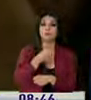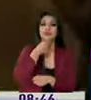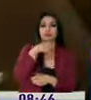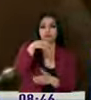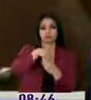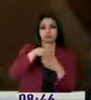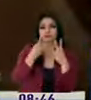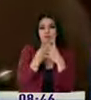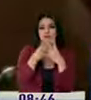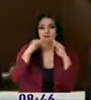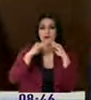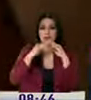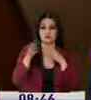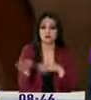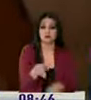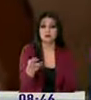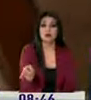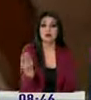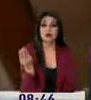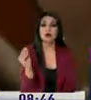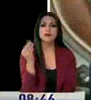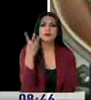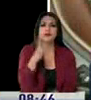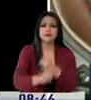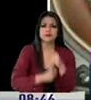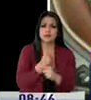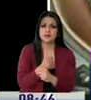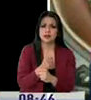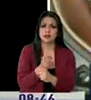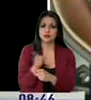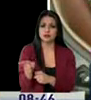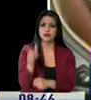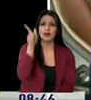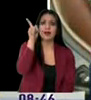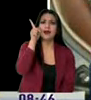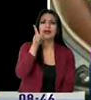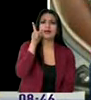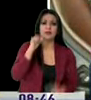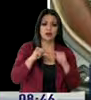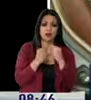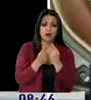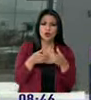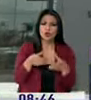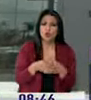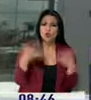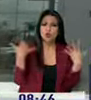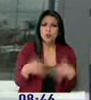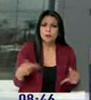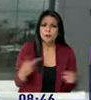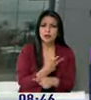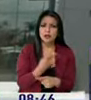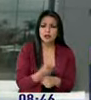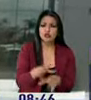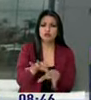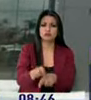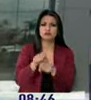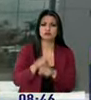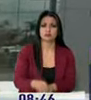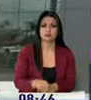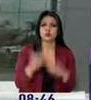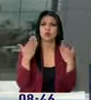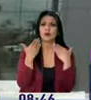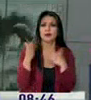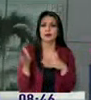de la tercera edad. La menor de 16 años, quien presuntamente fungía como líder de la organización ilegal, recibió internamiento en